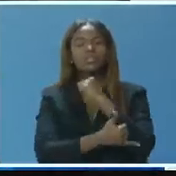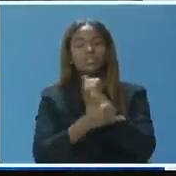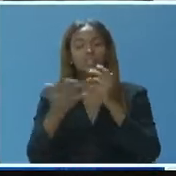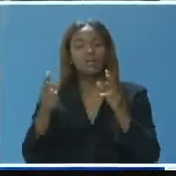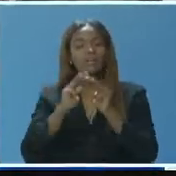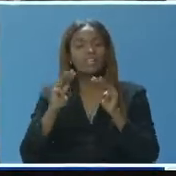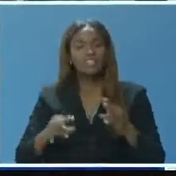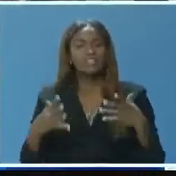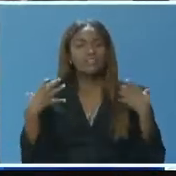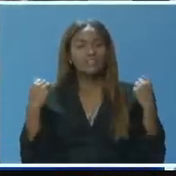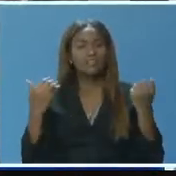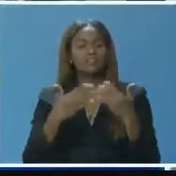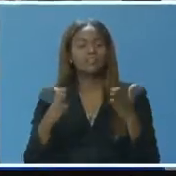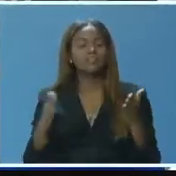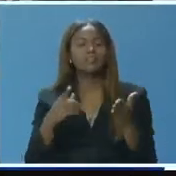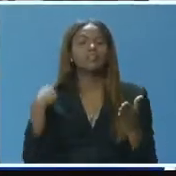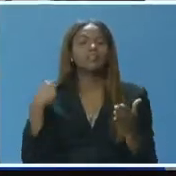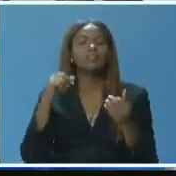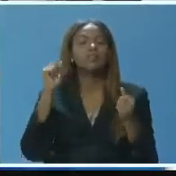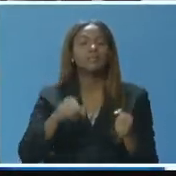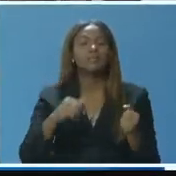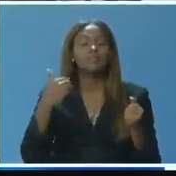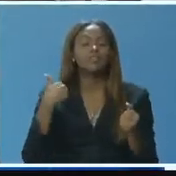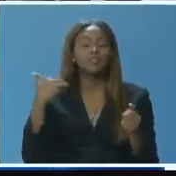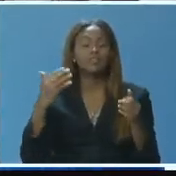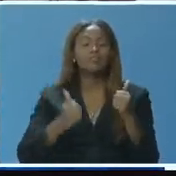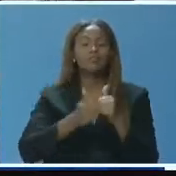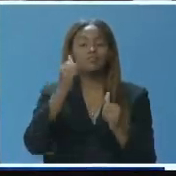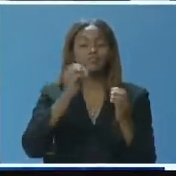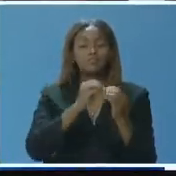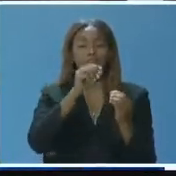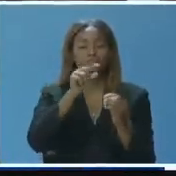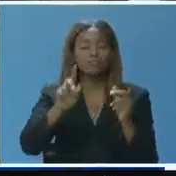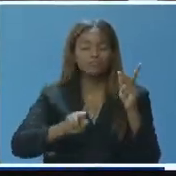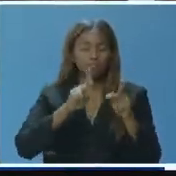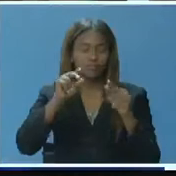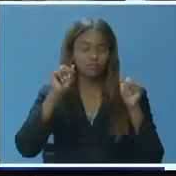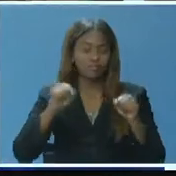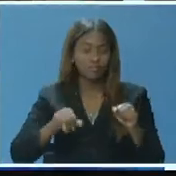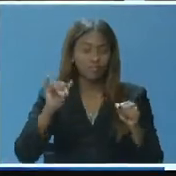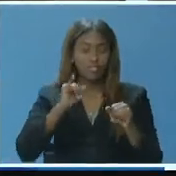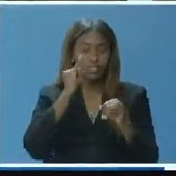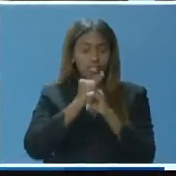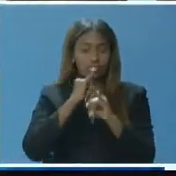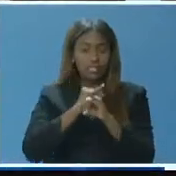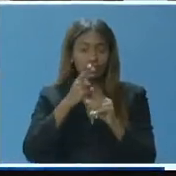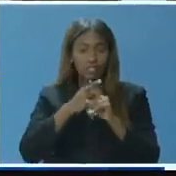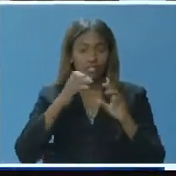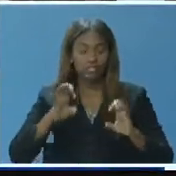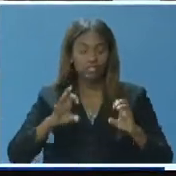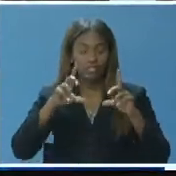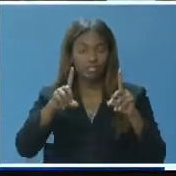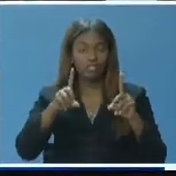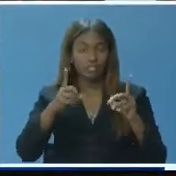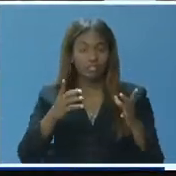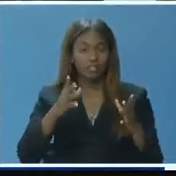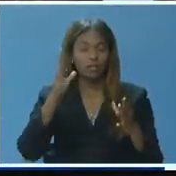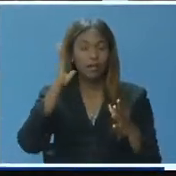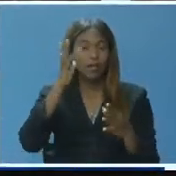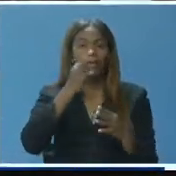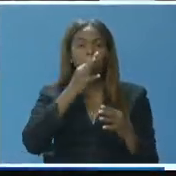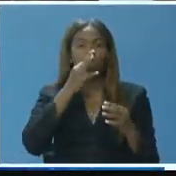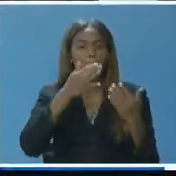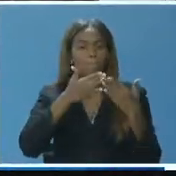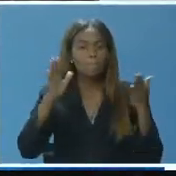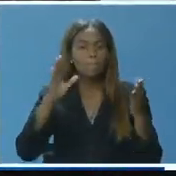Pública, es que podamos vacunar a la mayor cantidad de personas posibles. Y como entidad de educación, próximo a abrir las clases,